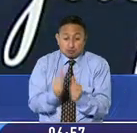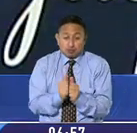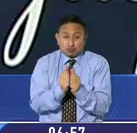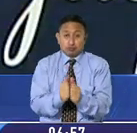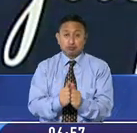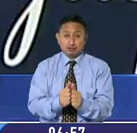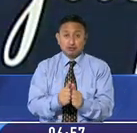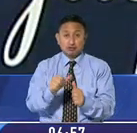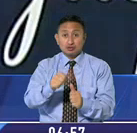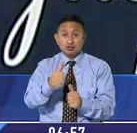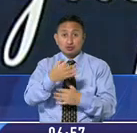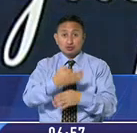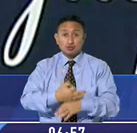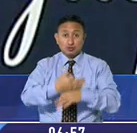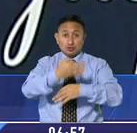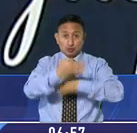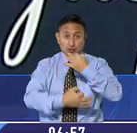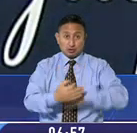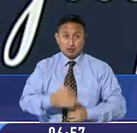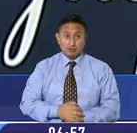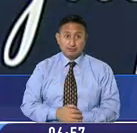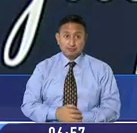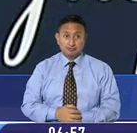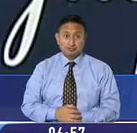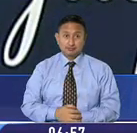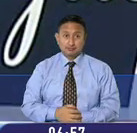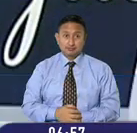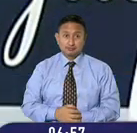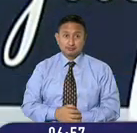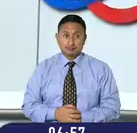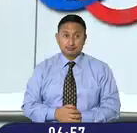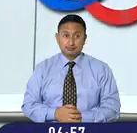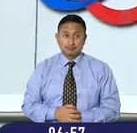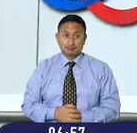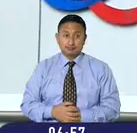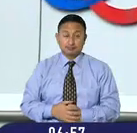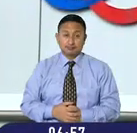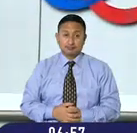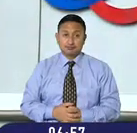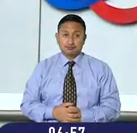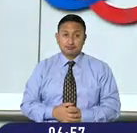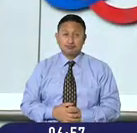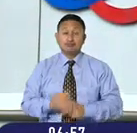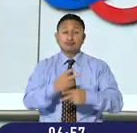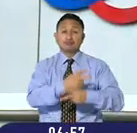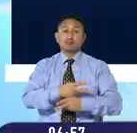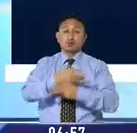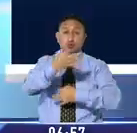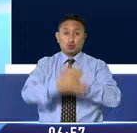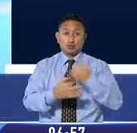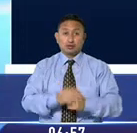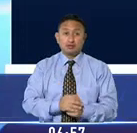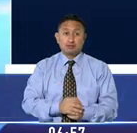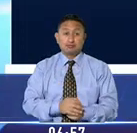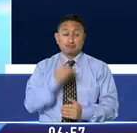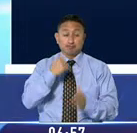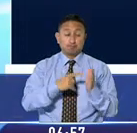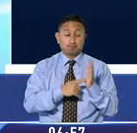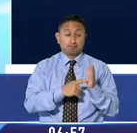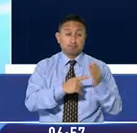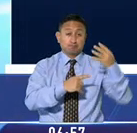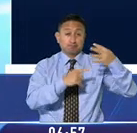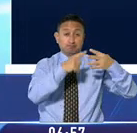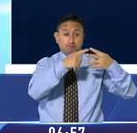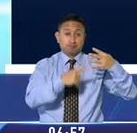de otros servidores judiciales que tengan el poder de decisión sobre él. La Judicatura en el 2019 emitió 5 medidas de